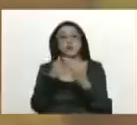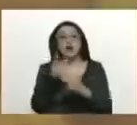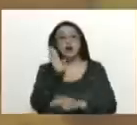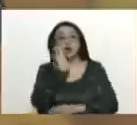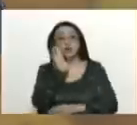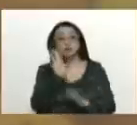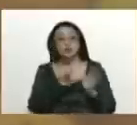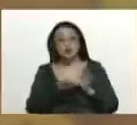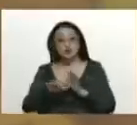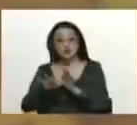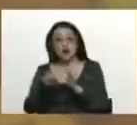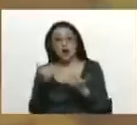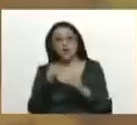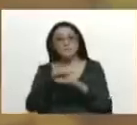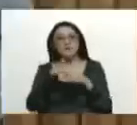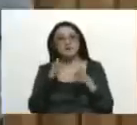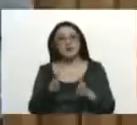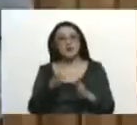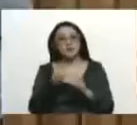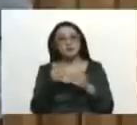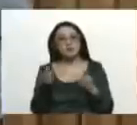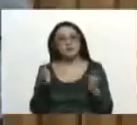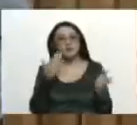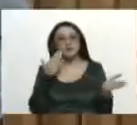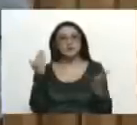nos vamos de inmediato al ministerio público